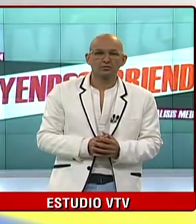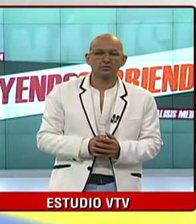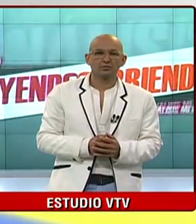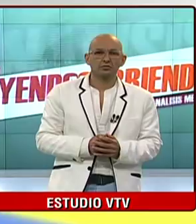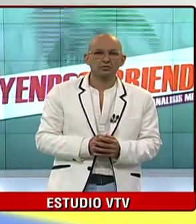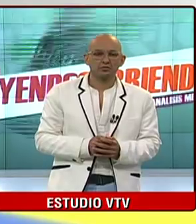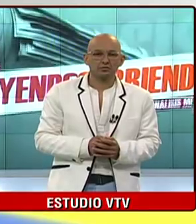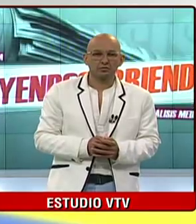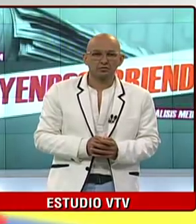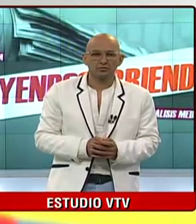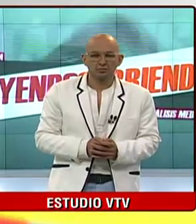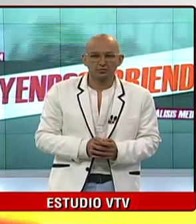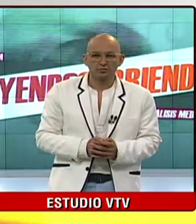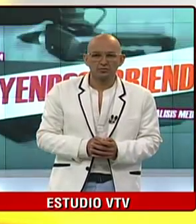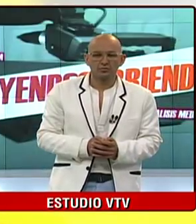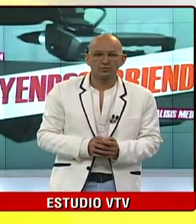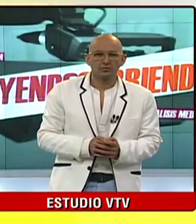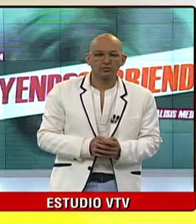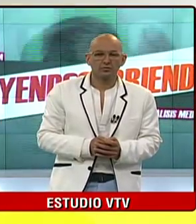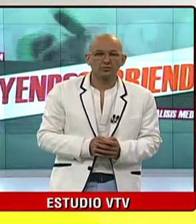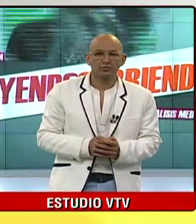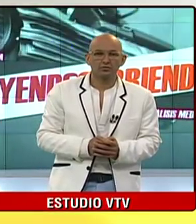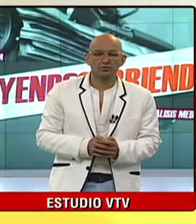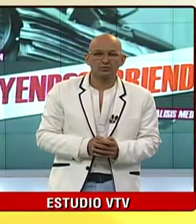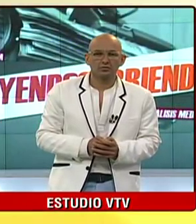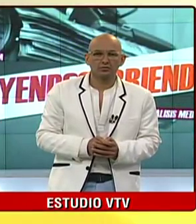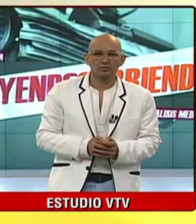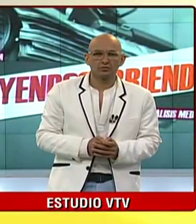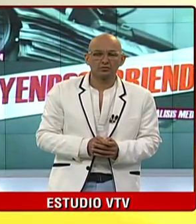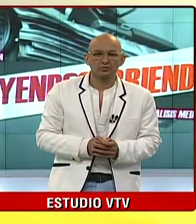Ahora, para las elecciones parlamentarias tiene que ir gente